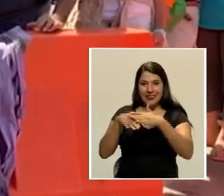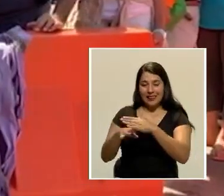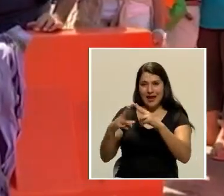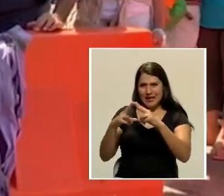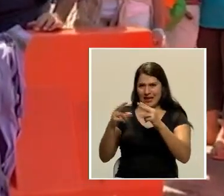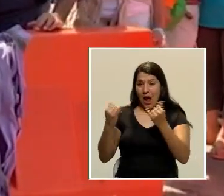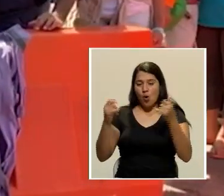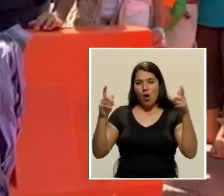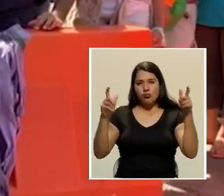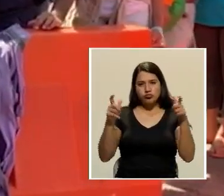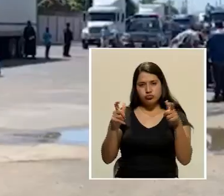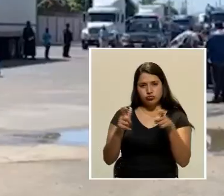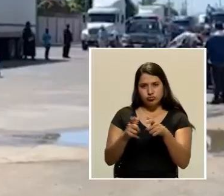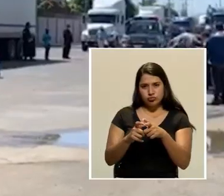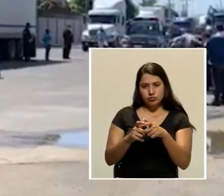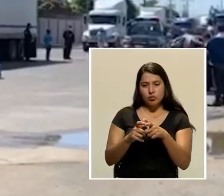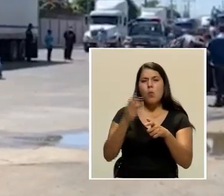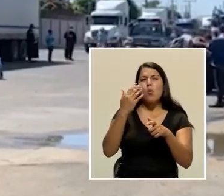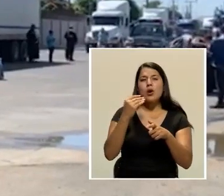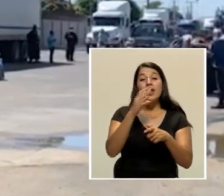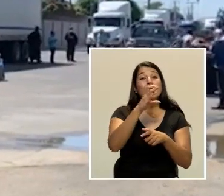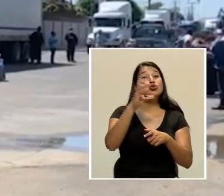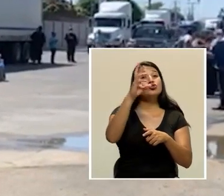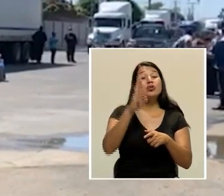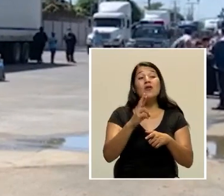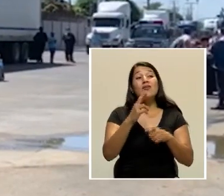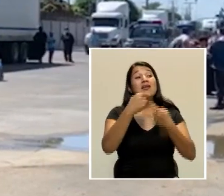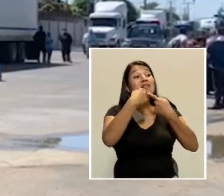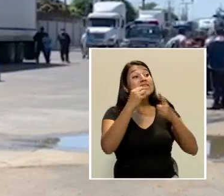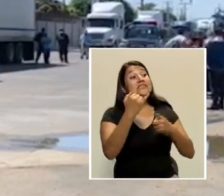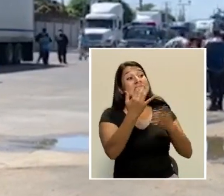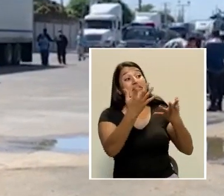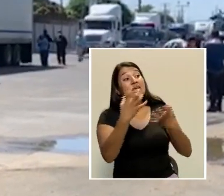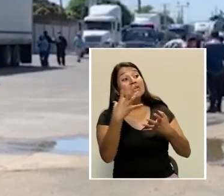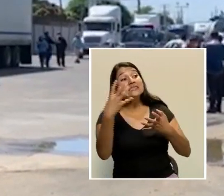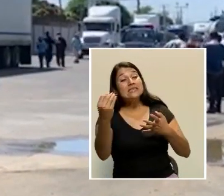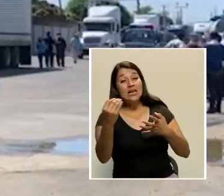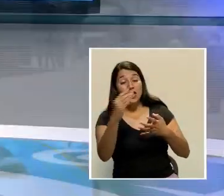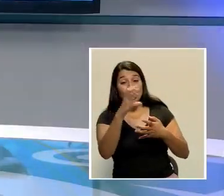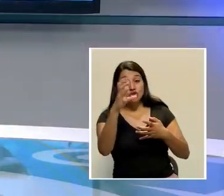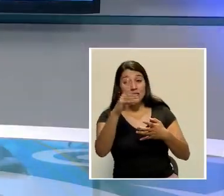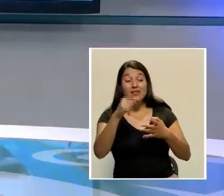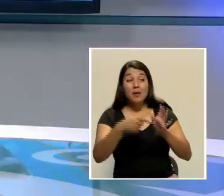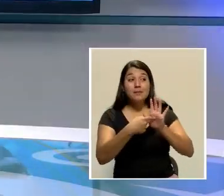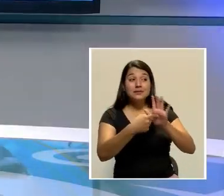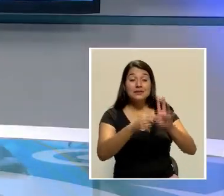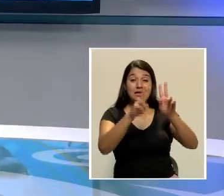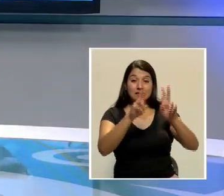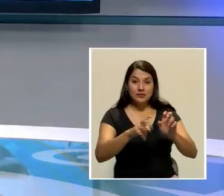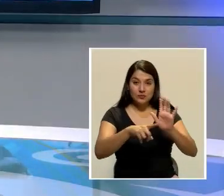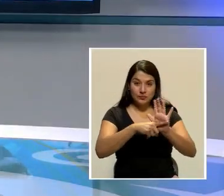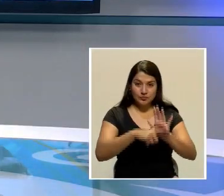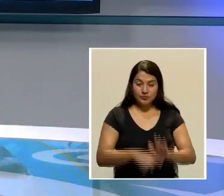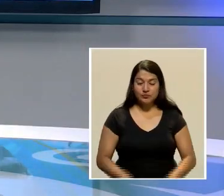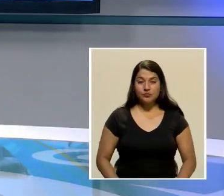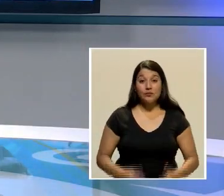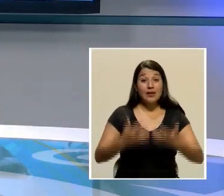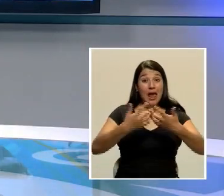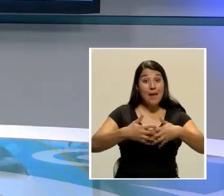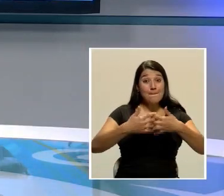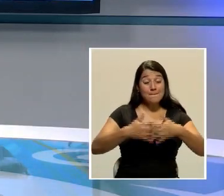el sábado que se les realizará de nuevo el examen para ver en qué momento pueden regresar a Nicaragua. El flujo de extranjeros que